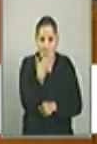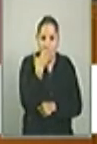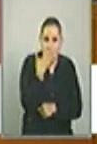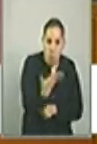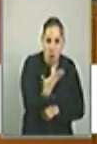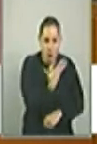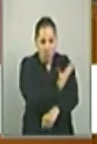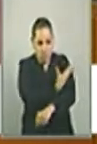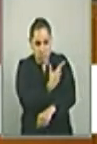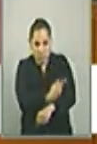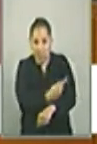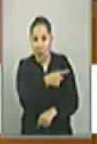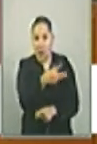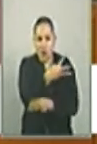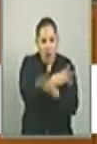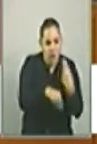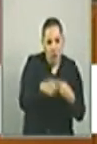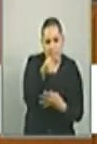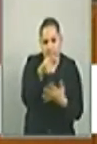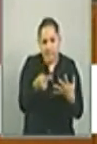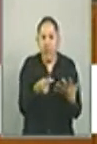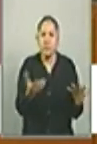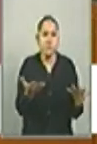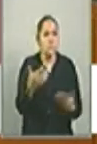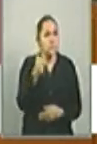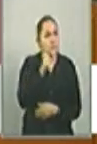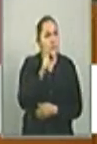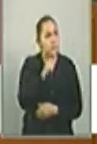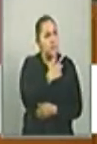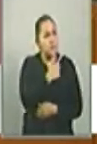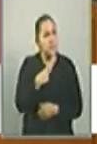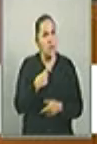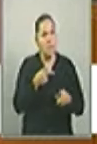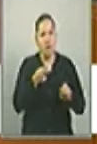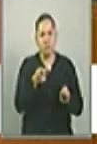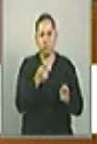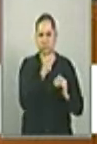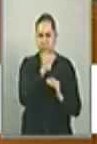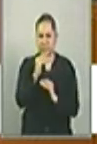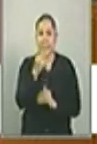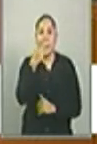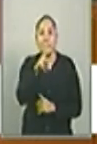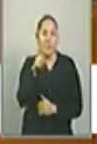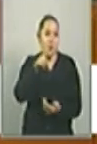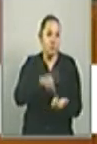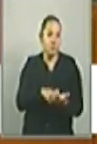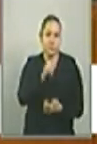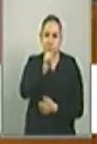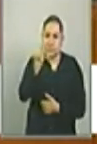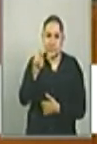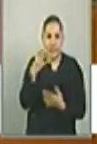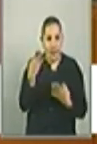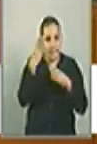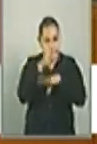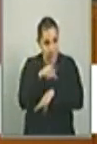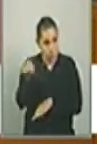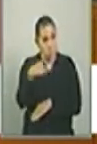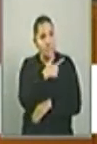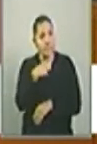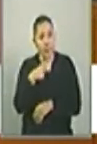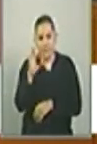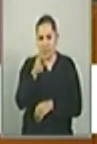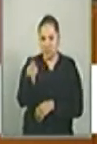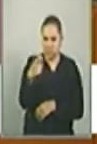financiero. Son pocas las denuncias que los propios bancos que integran el sistema financiero hacen públicas respecto